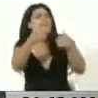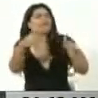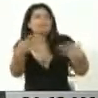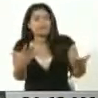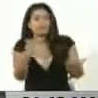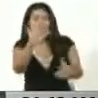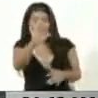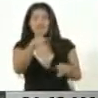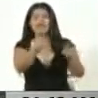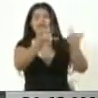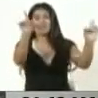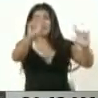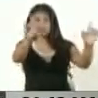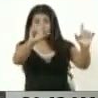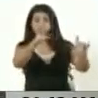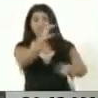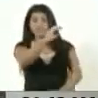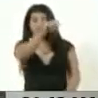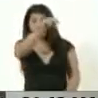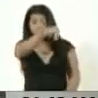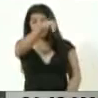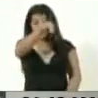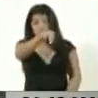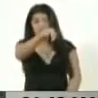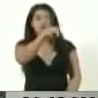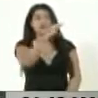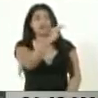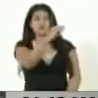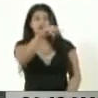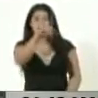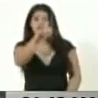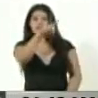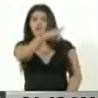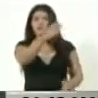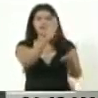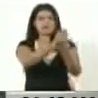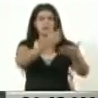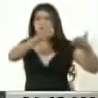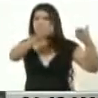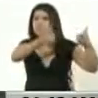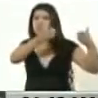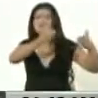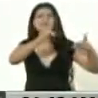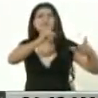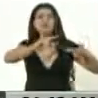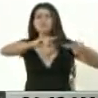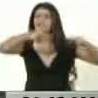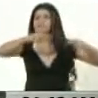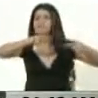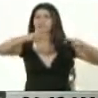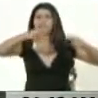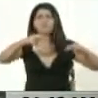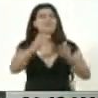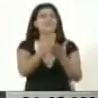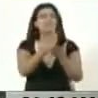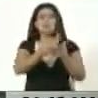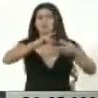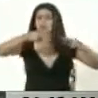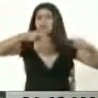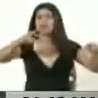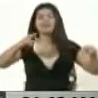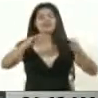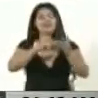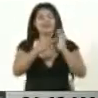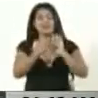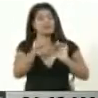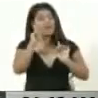una campaña, dedica la programación a una información que no solamente es falsa, que no solamente está desinformando al pueblo